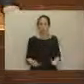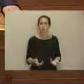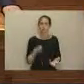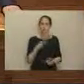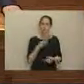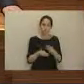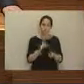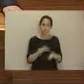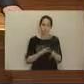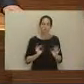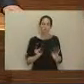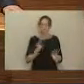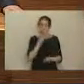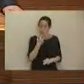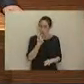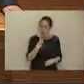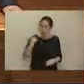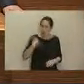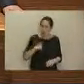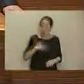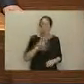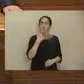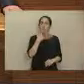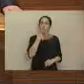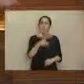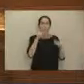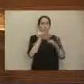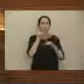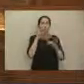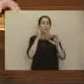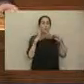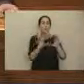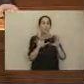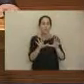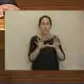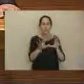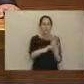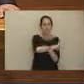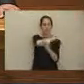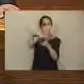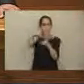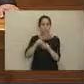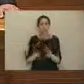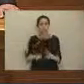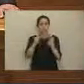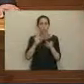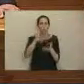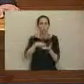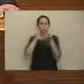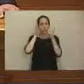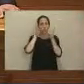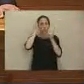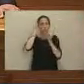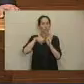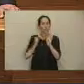lo que va a pasar, porque ya nos lo han dicho, es más, les han dicho que el 10 de octubre se incorporan a su nuevo centro de atención integral de la corredoria.